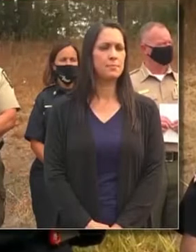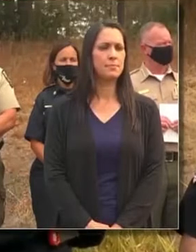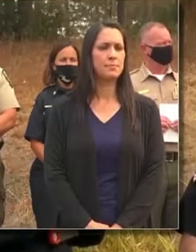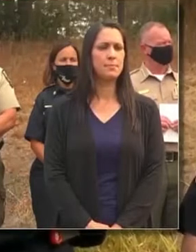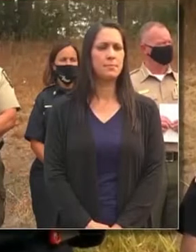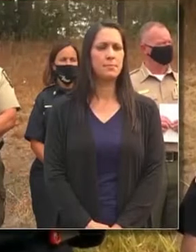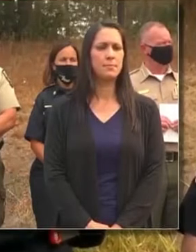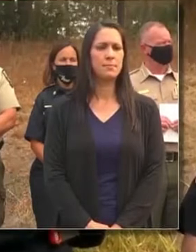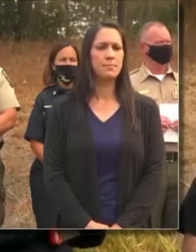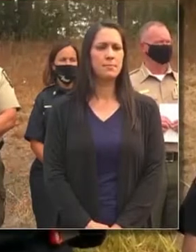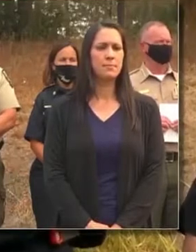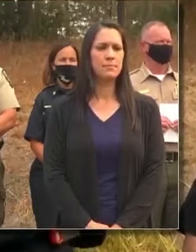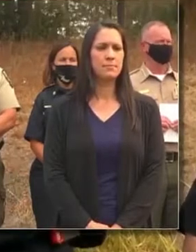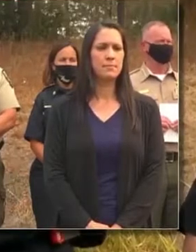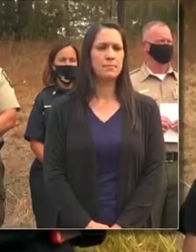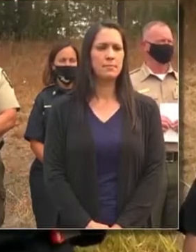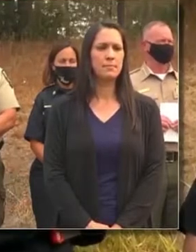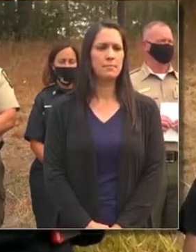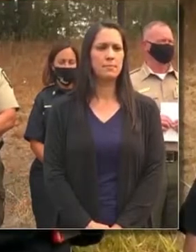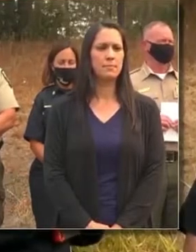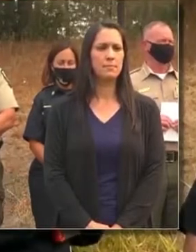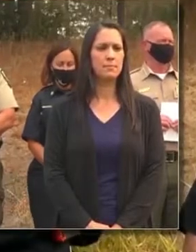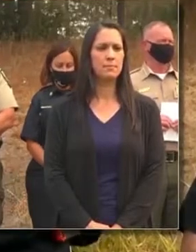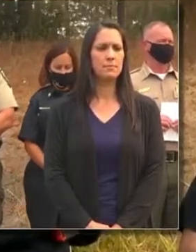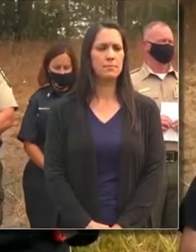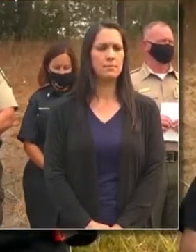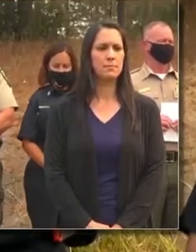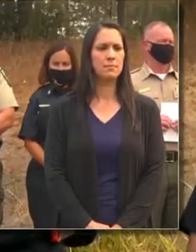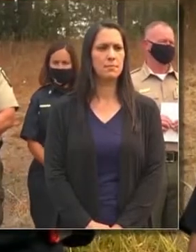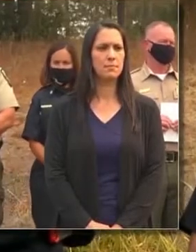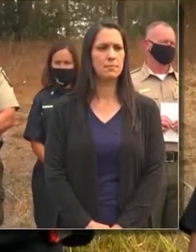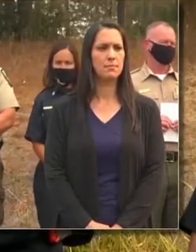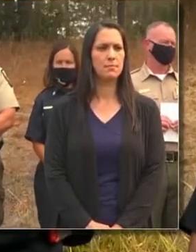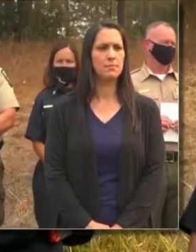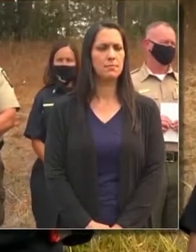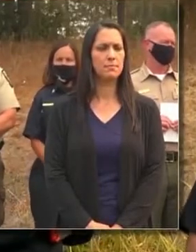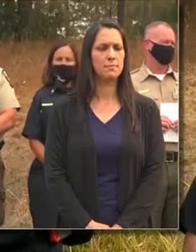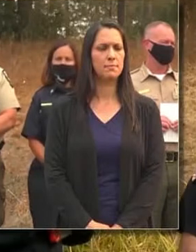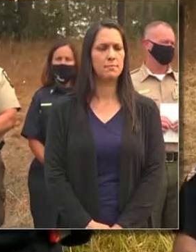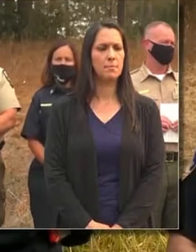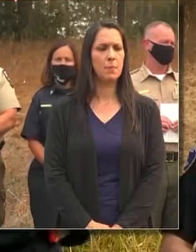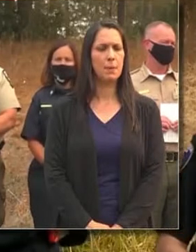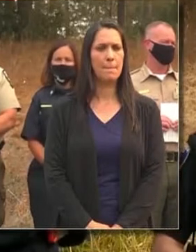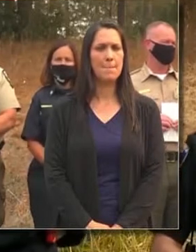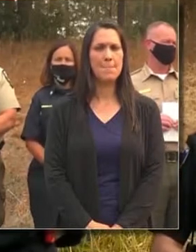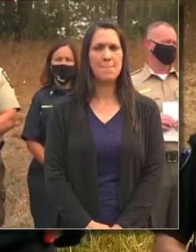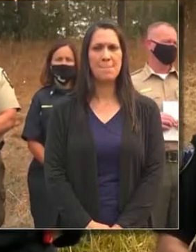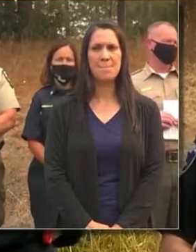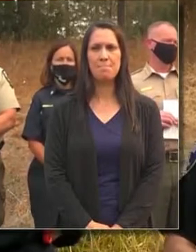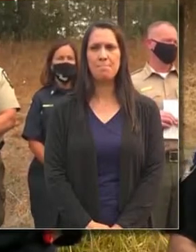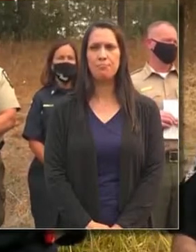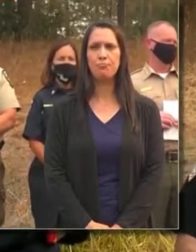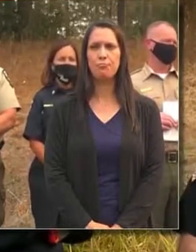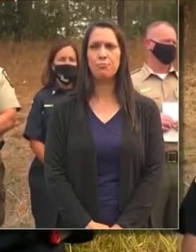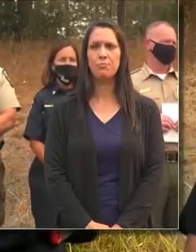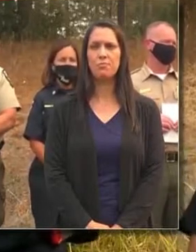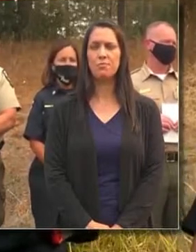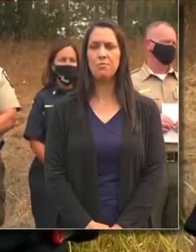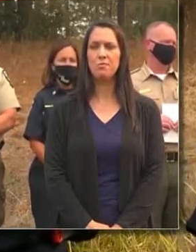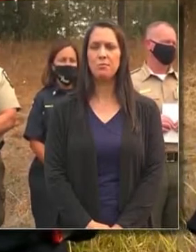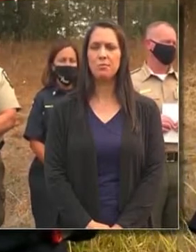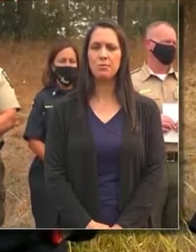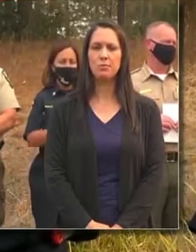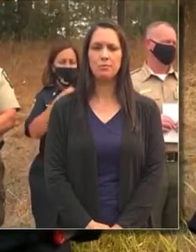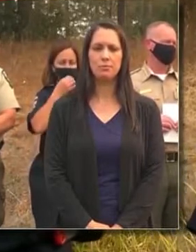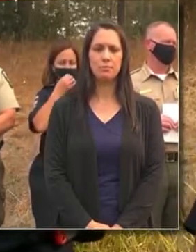también será traducido en español y es posible porque oías en el canal de youtube